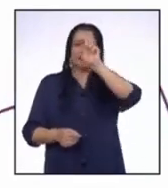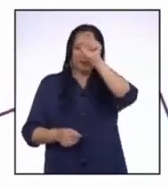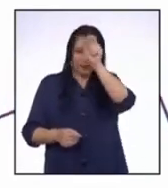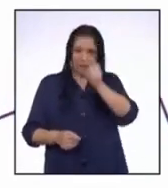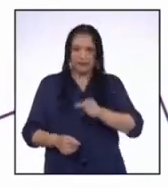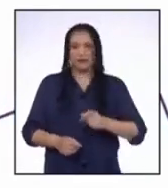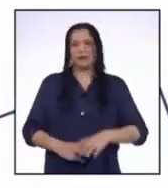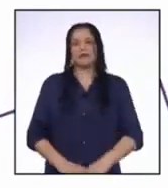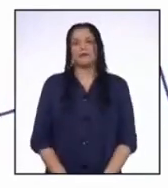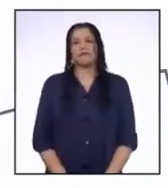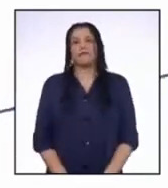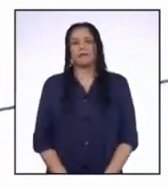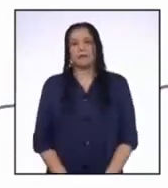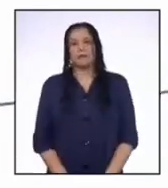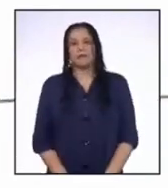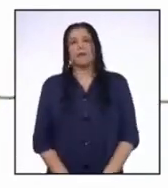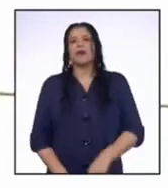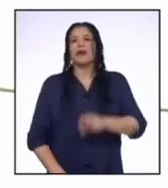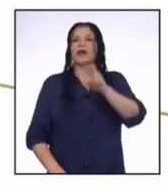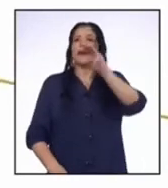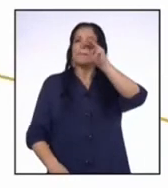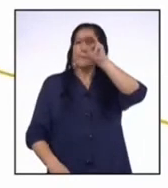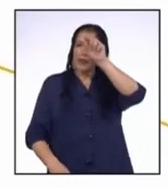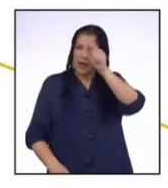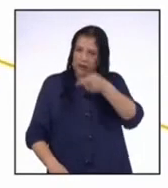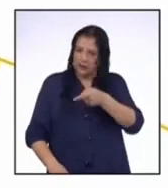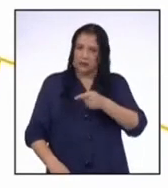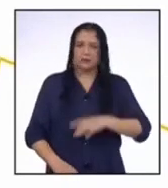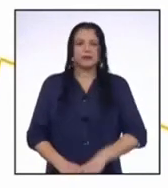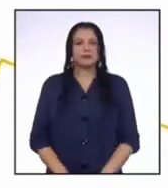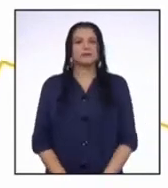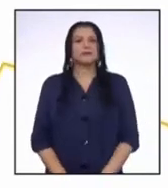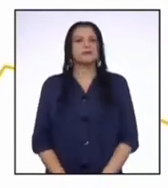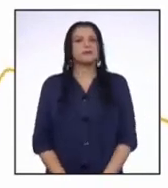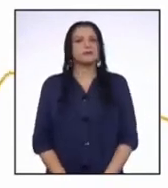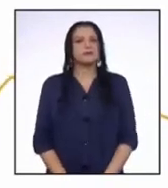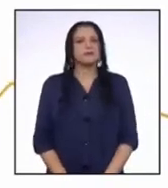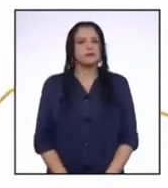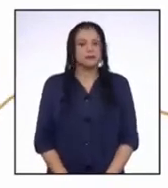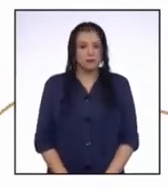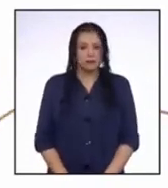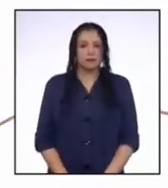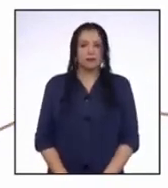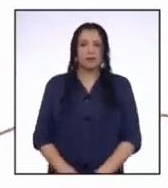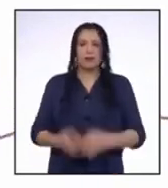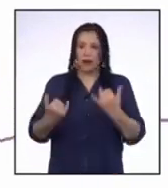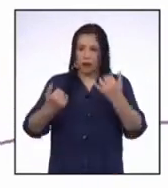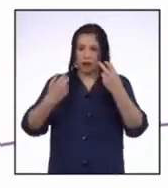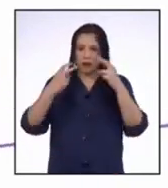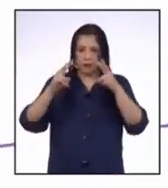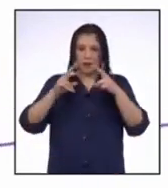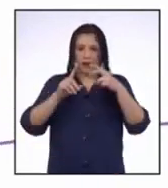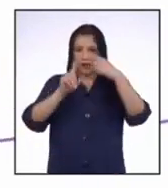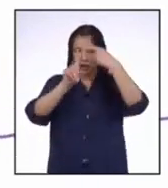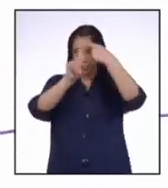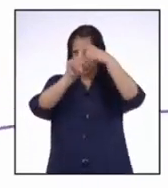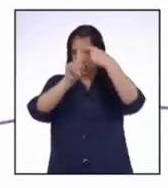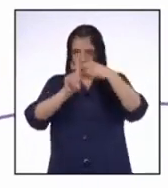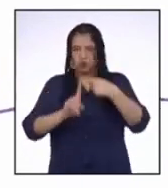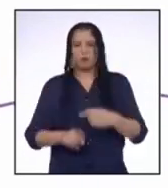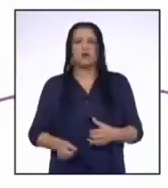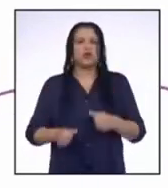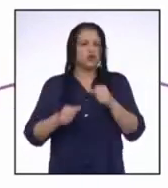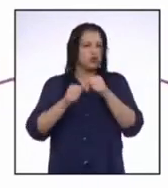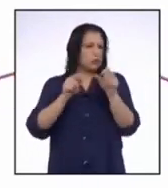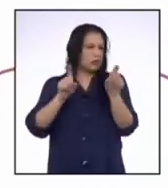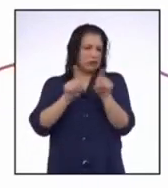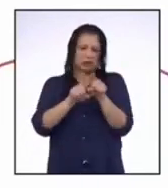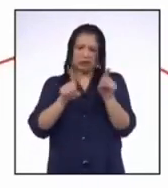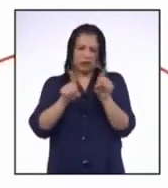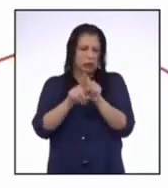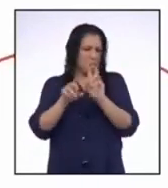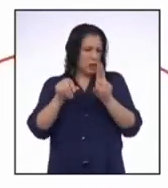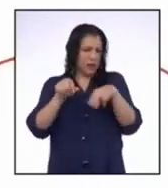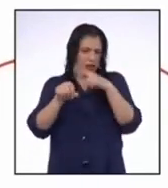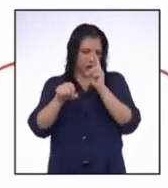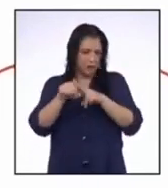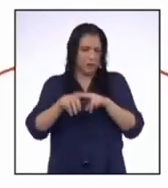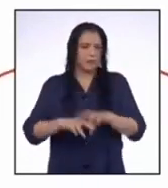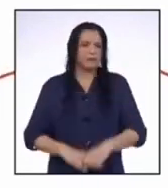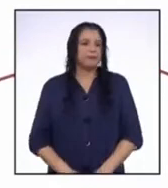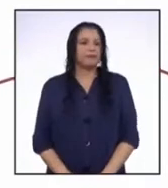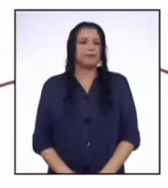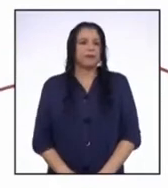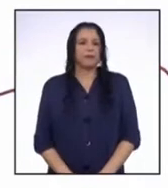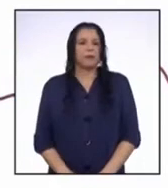con centésimas y milésimas con milésimas. A continuación, sumo los números como si fueran números